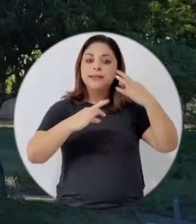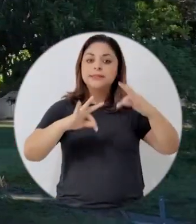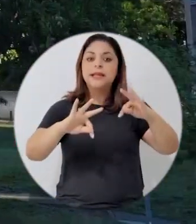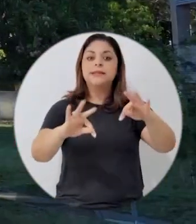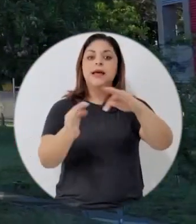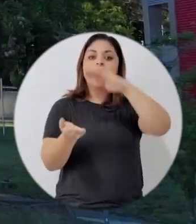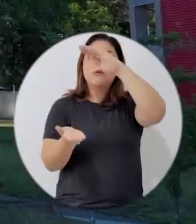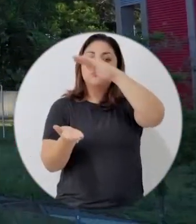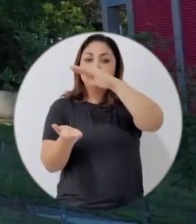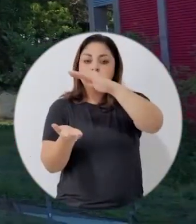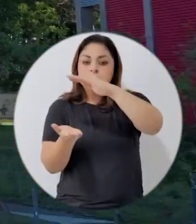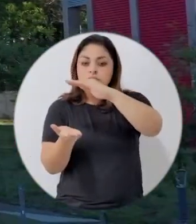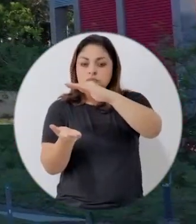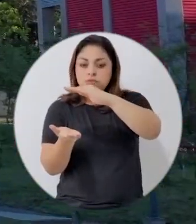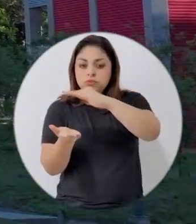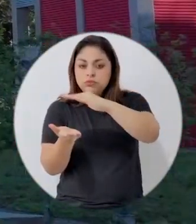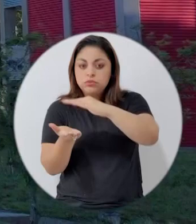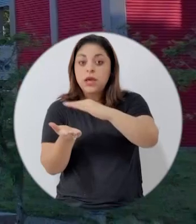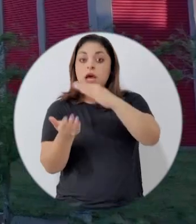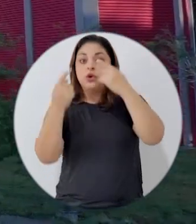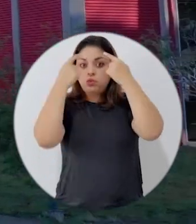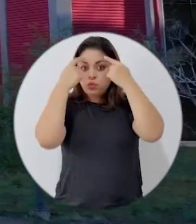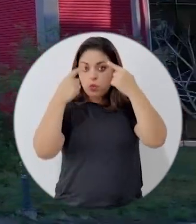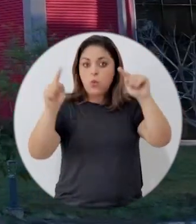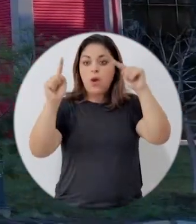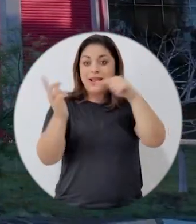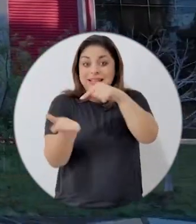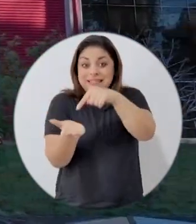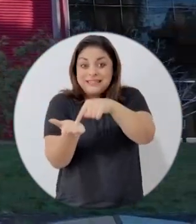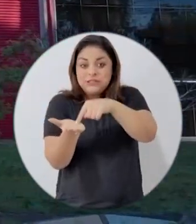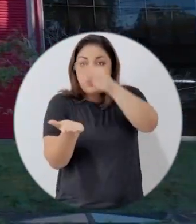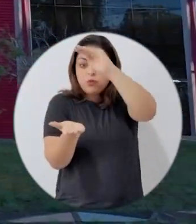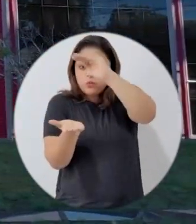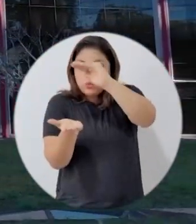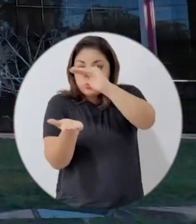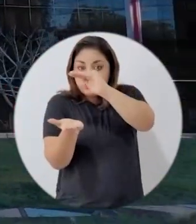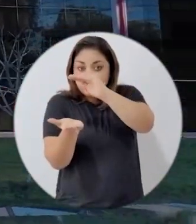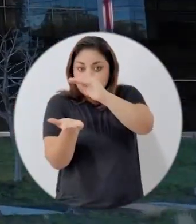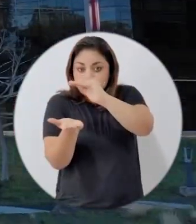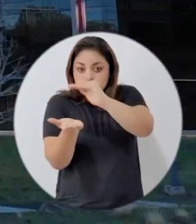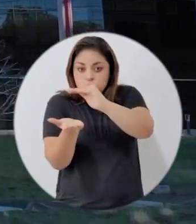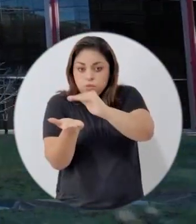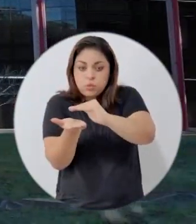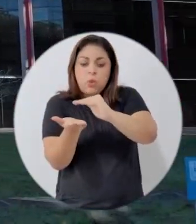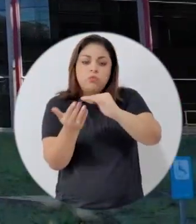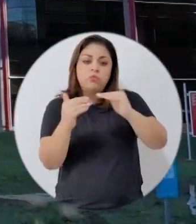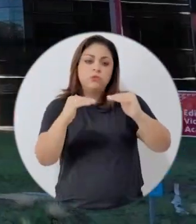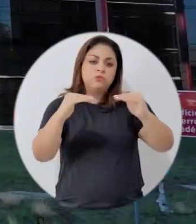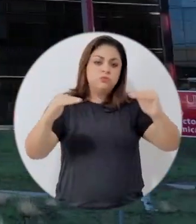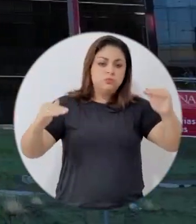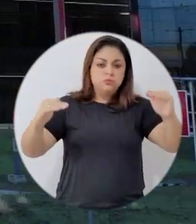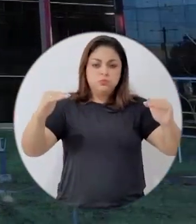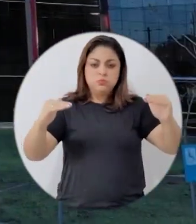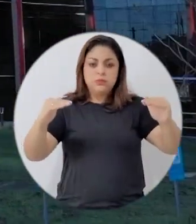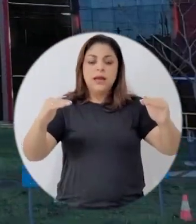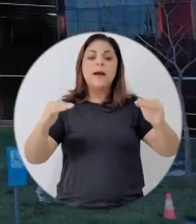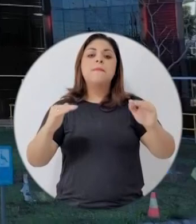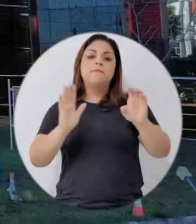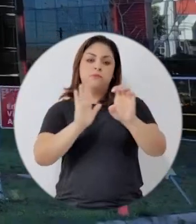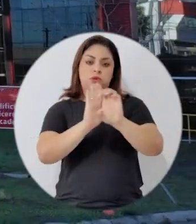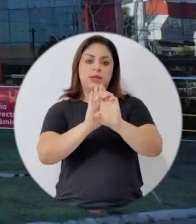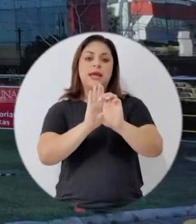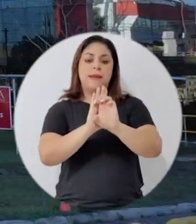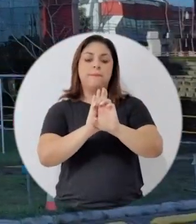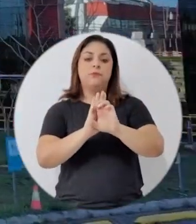rezar un poco, ¿verdad? Y llegar a que las emisiones queden en una ecuación. Pensemos en una ecuación matemática